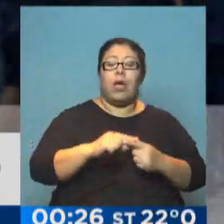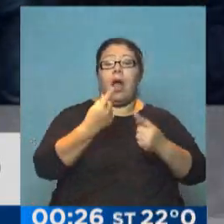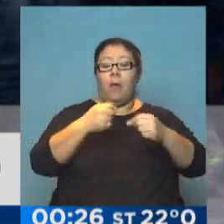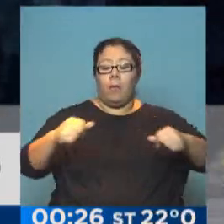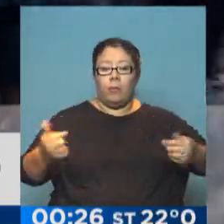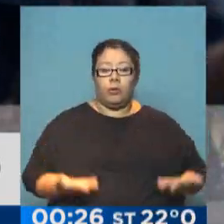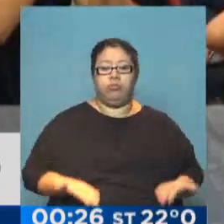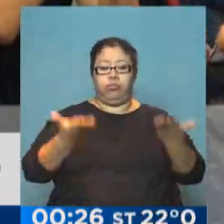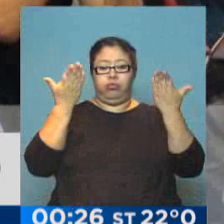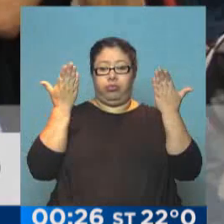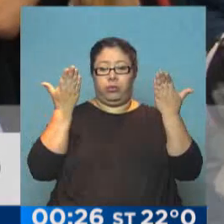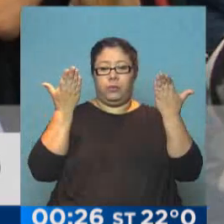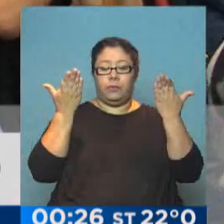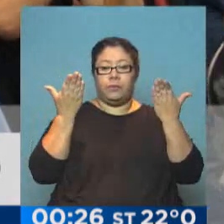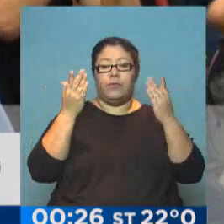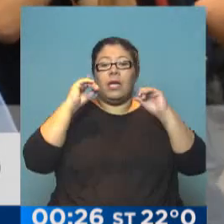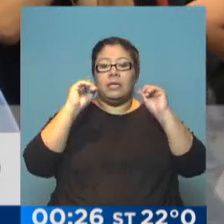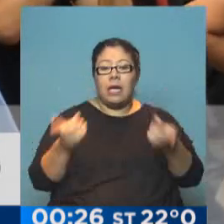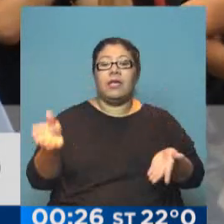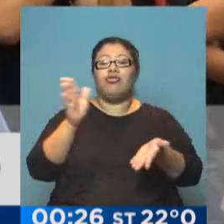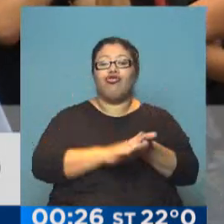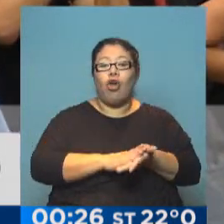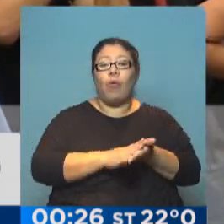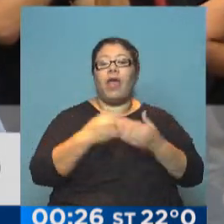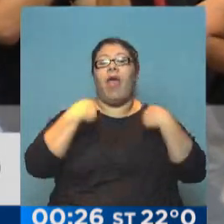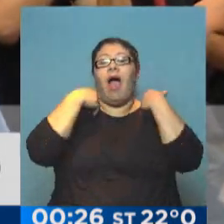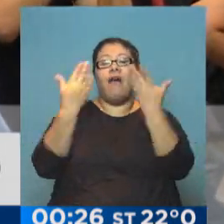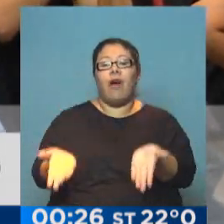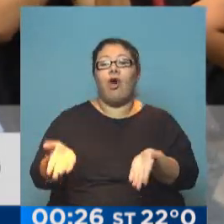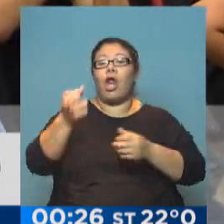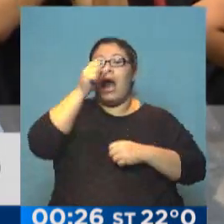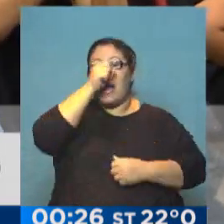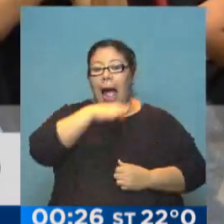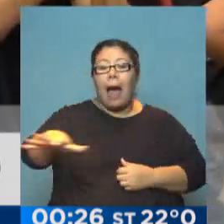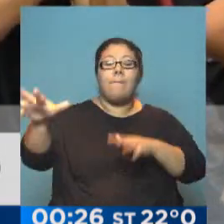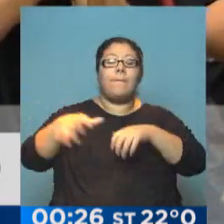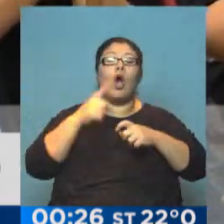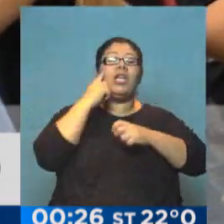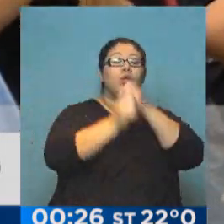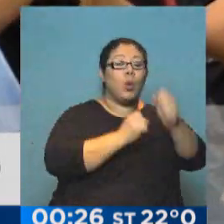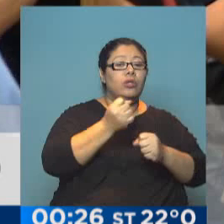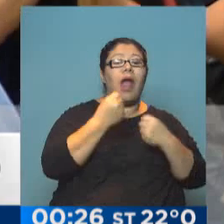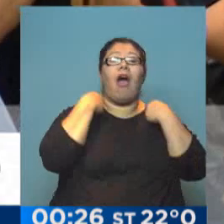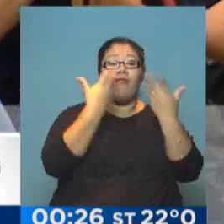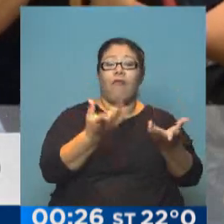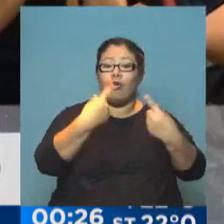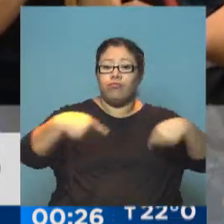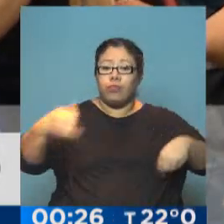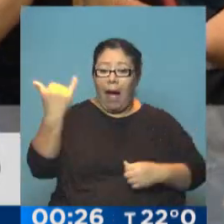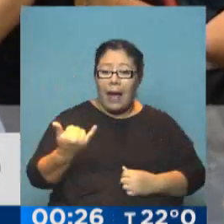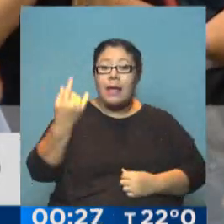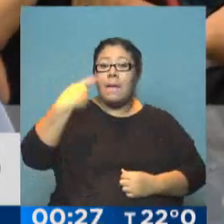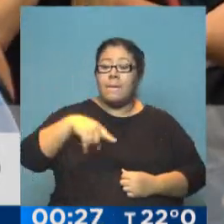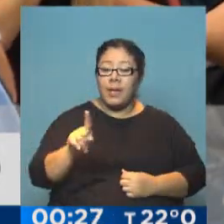en las últimas semanas y las medidas que se han tomado a favor de las grandes patronales, tanto del campo como de las industriales, y también en un